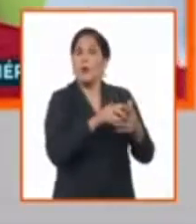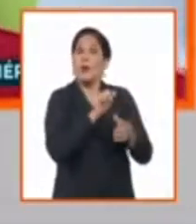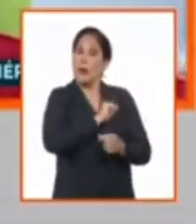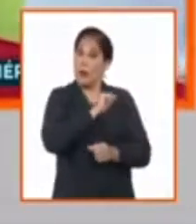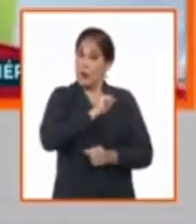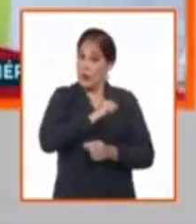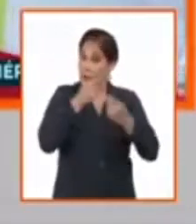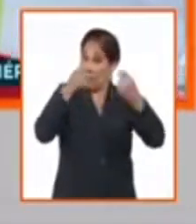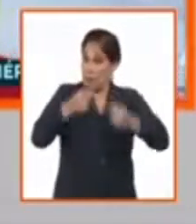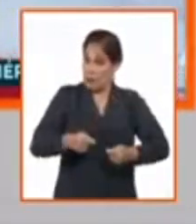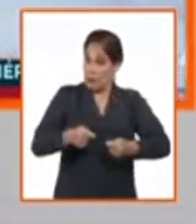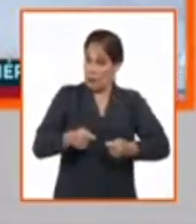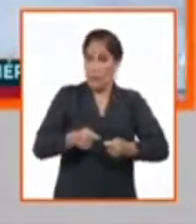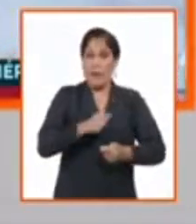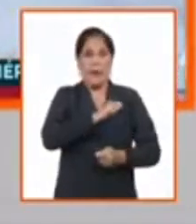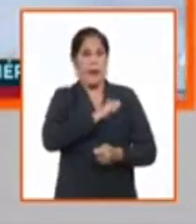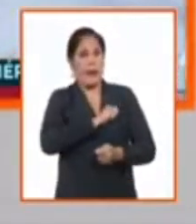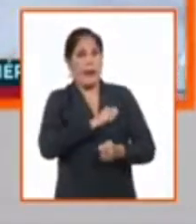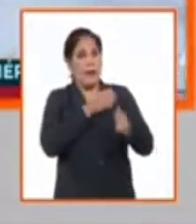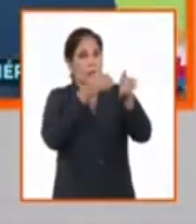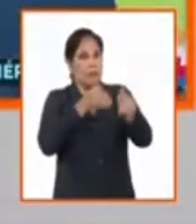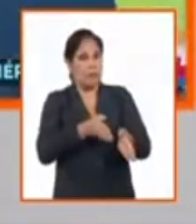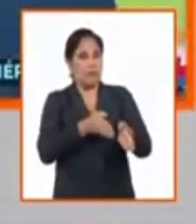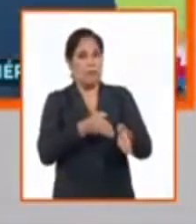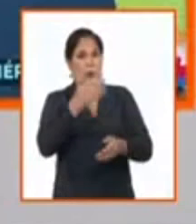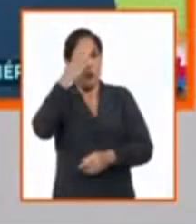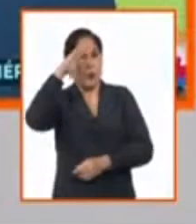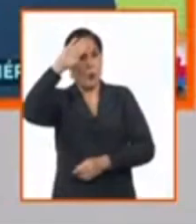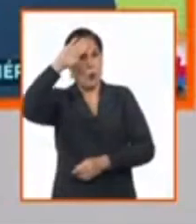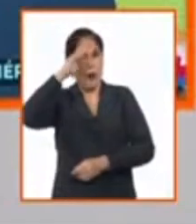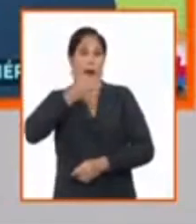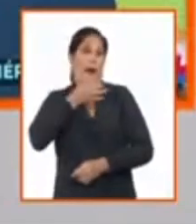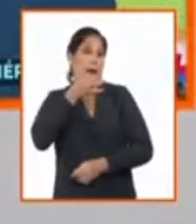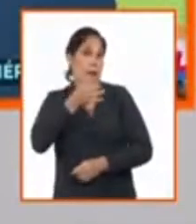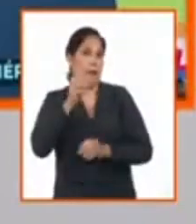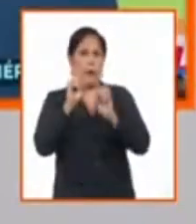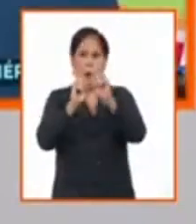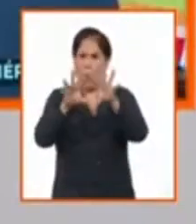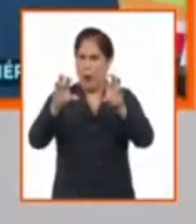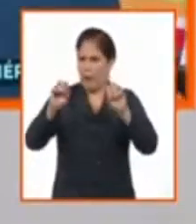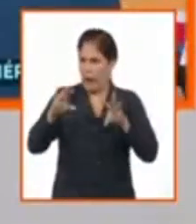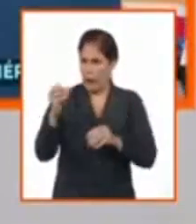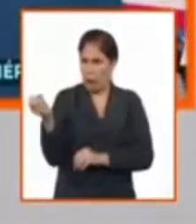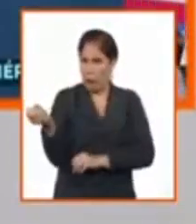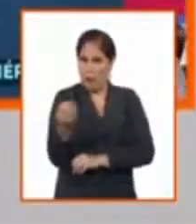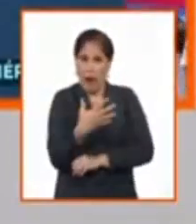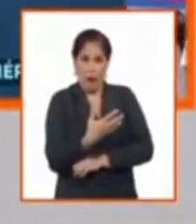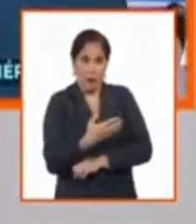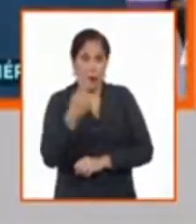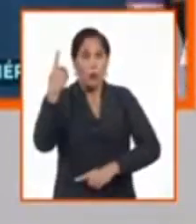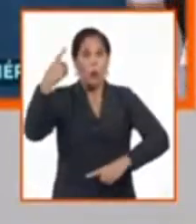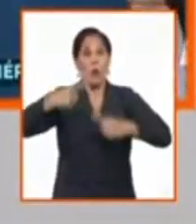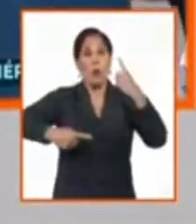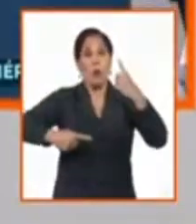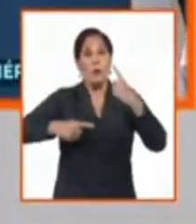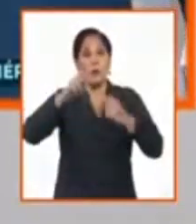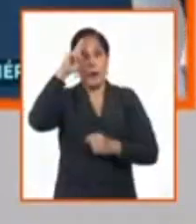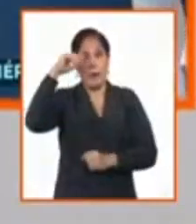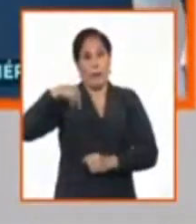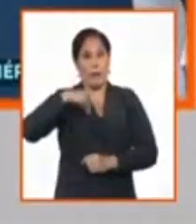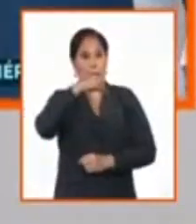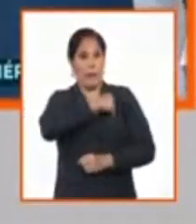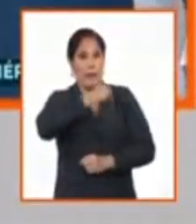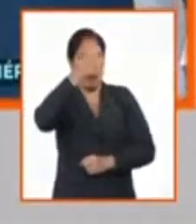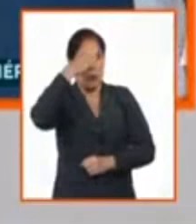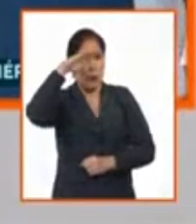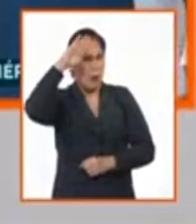incluyendo este gobierno ha intentado establecer con respecto a cuba bueno una campaña feroz contra los los médicos cubanos que comenzó